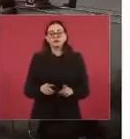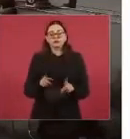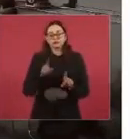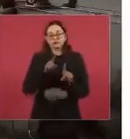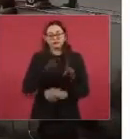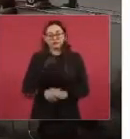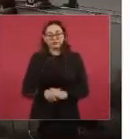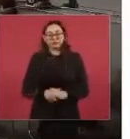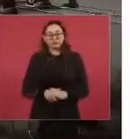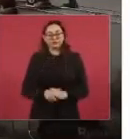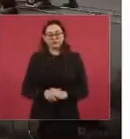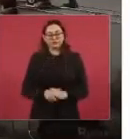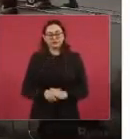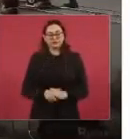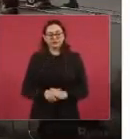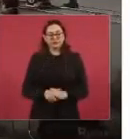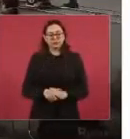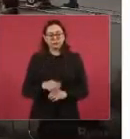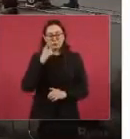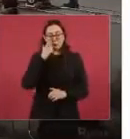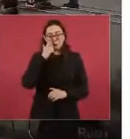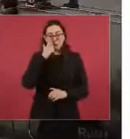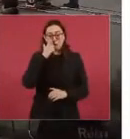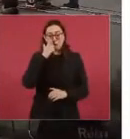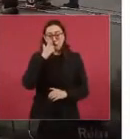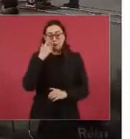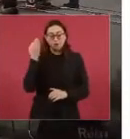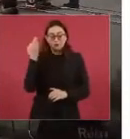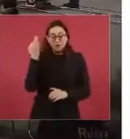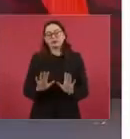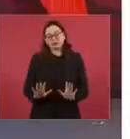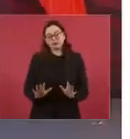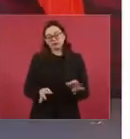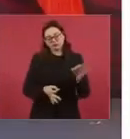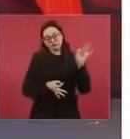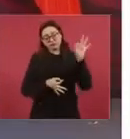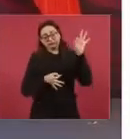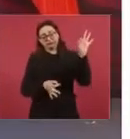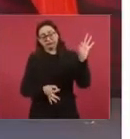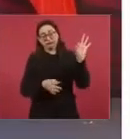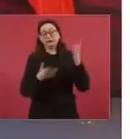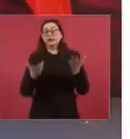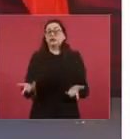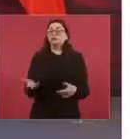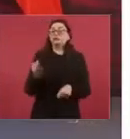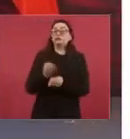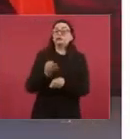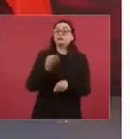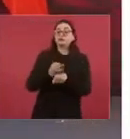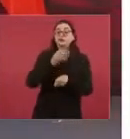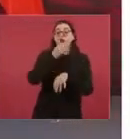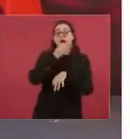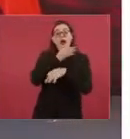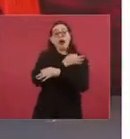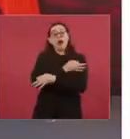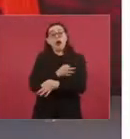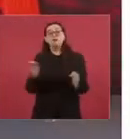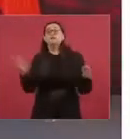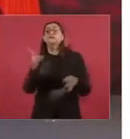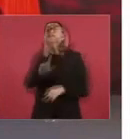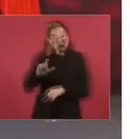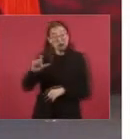adversario imagínense esto no falsificar todo esto se les informa a todos los trabajadores